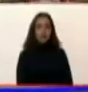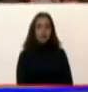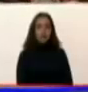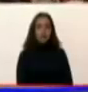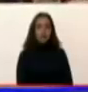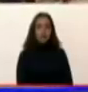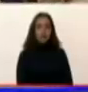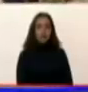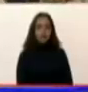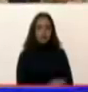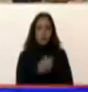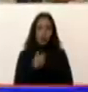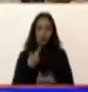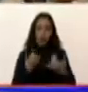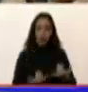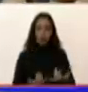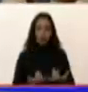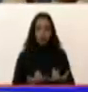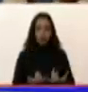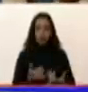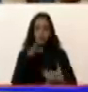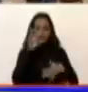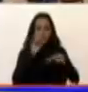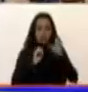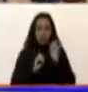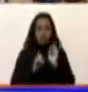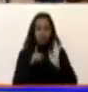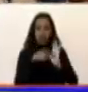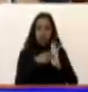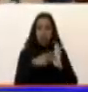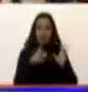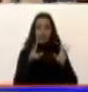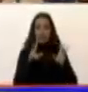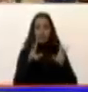Y me llevo una consigna, porque otra cosa muy